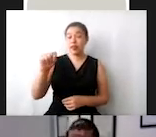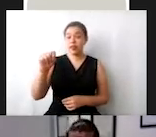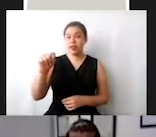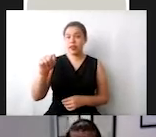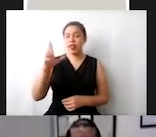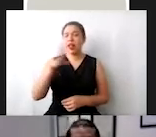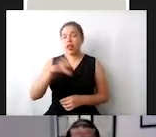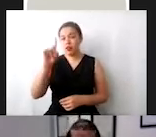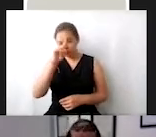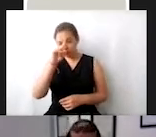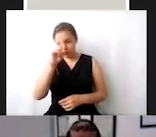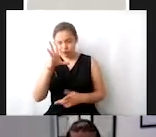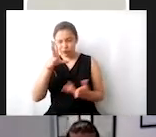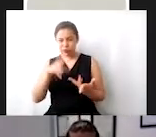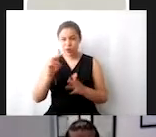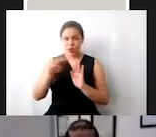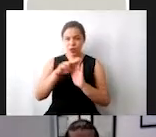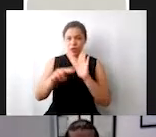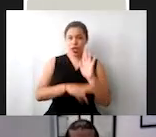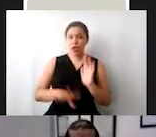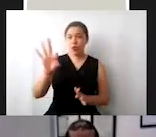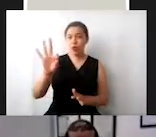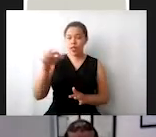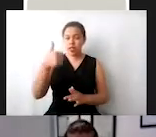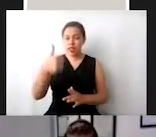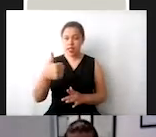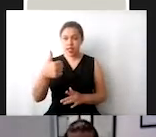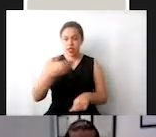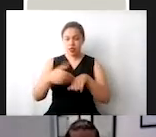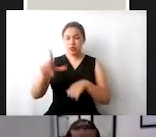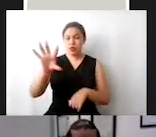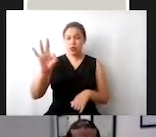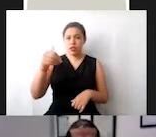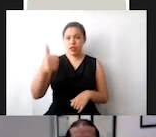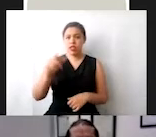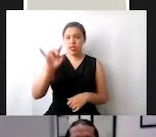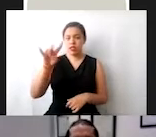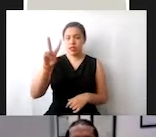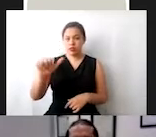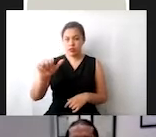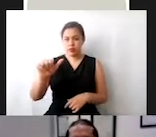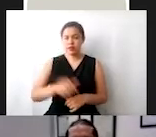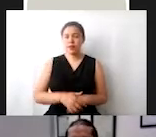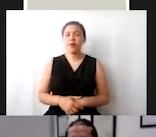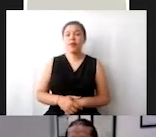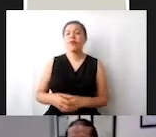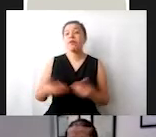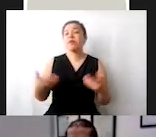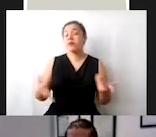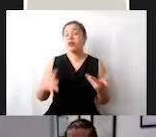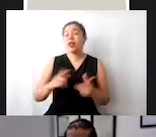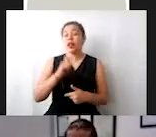criterio normativo que es el 46, el número 46 de IVA, en donde básicamente dice que